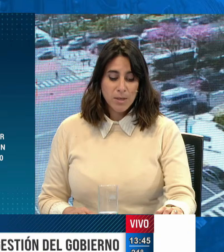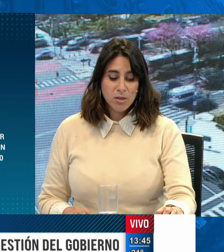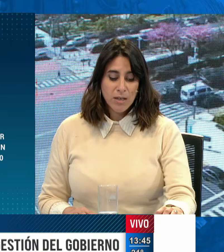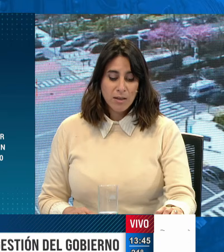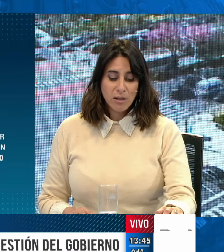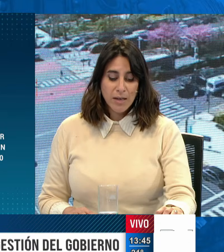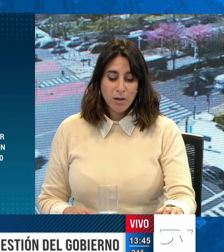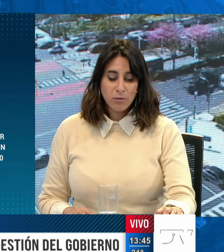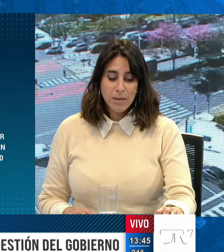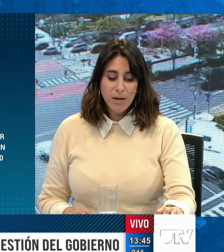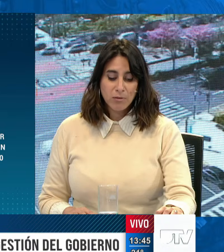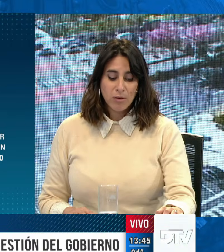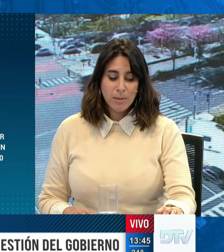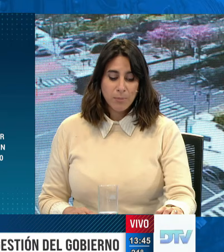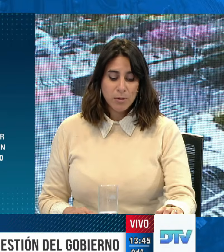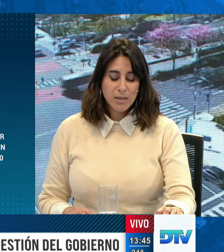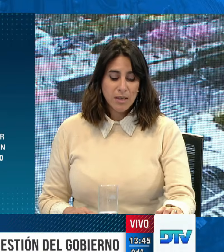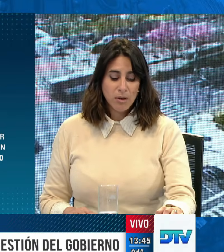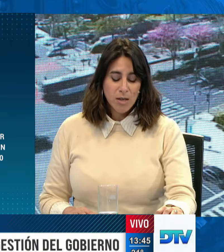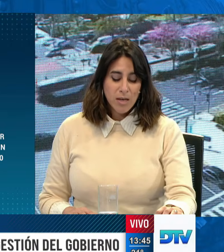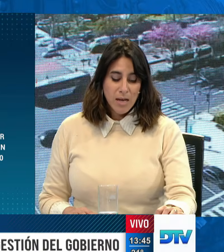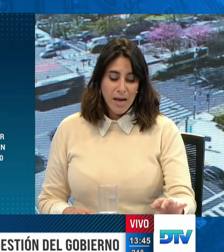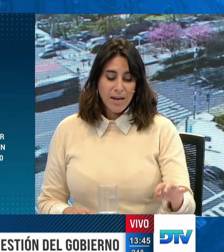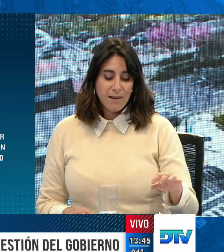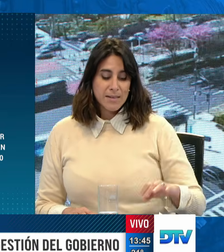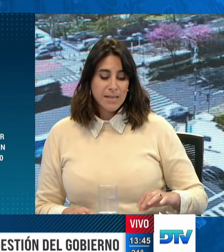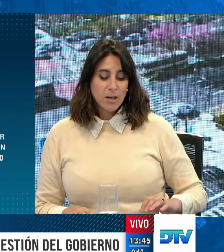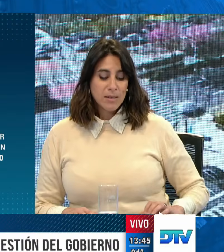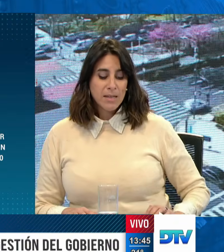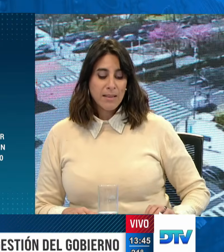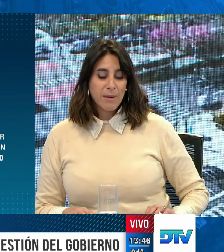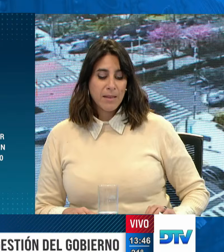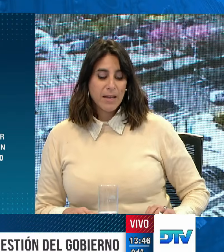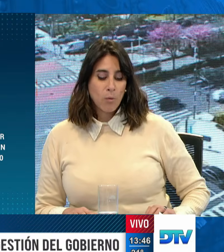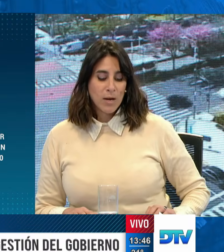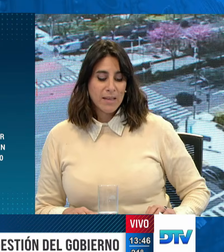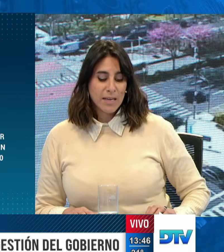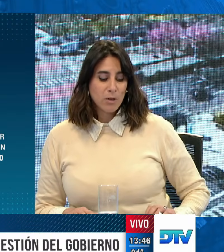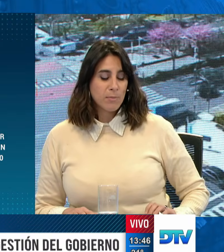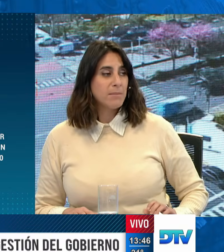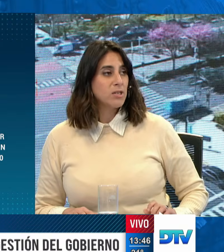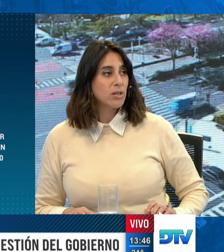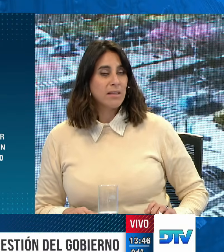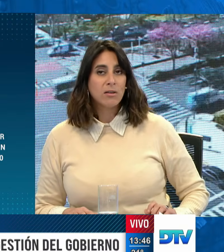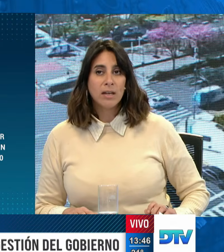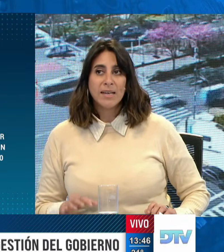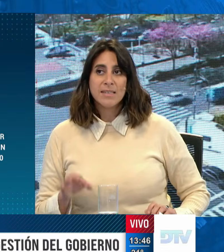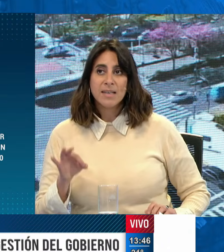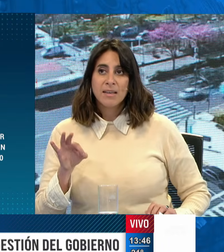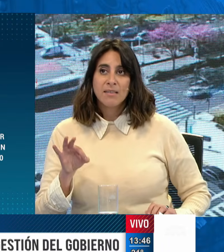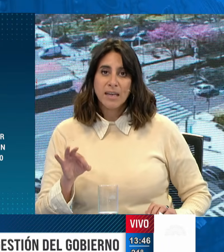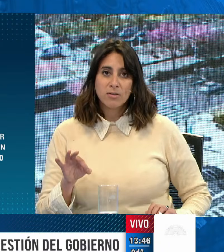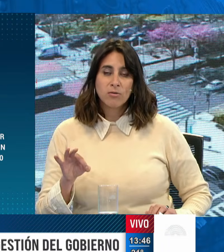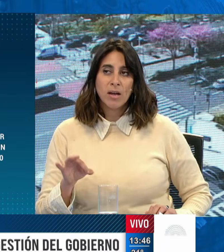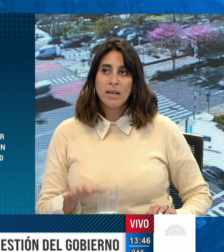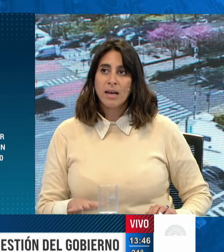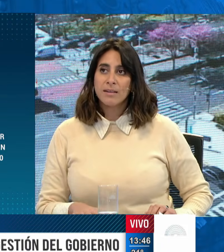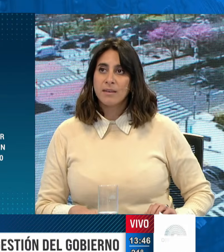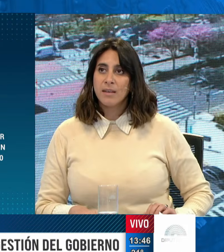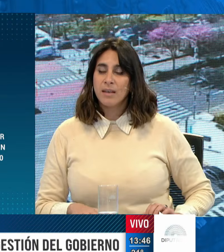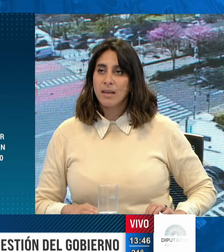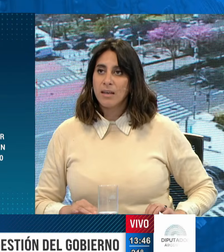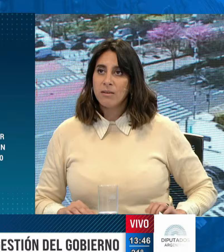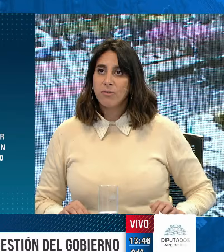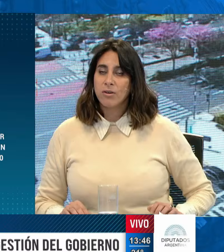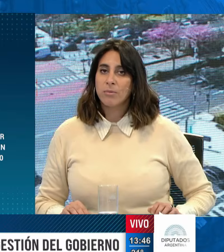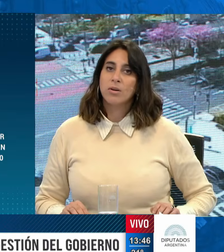94.965 millones de dólares, con un impacto anual positivo a la balanza comercial de más de 42.000 millones de dólares. Textual,